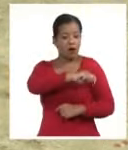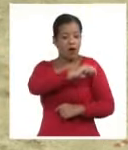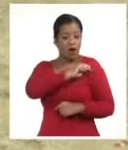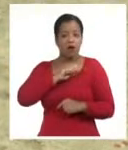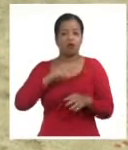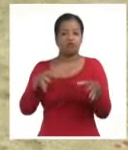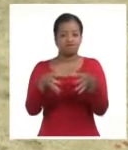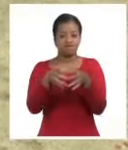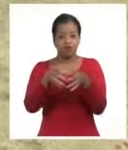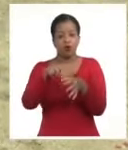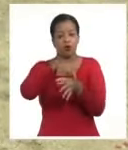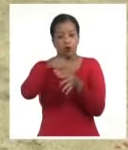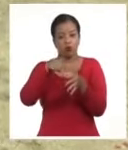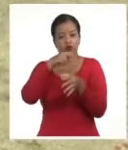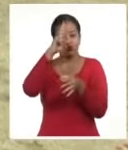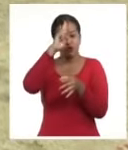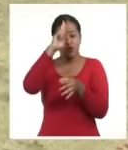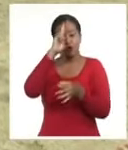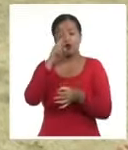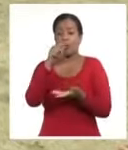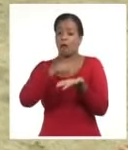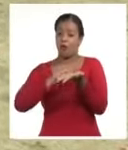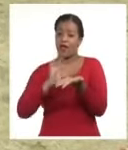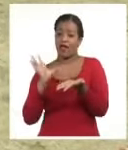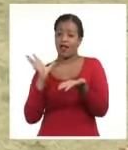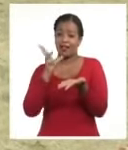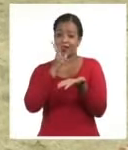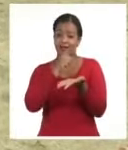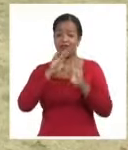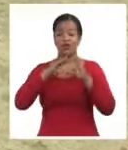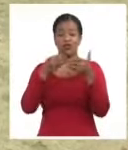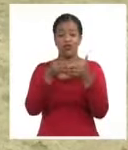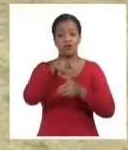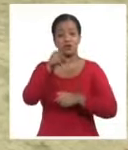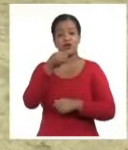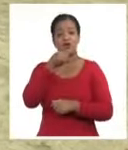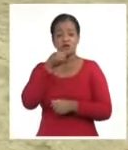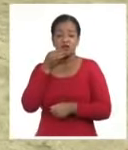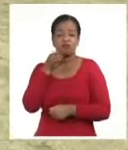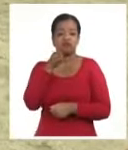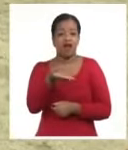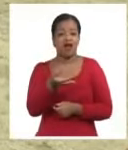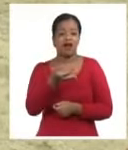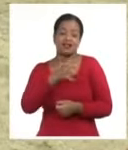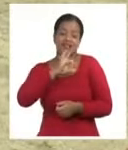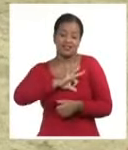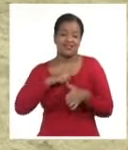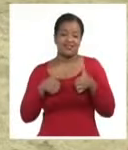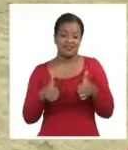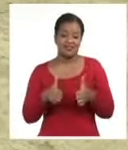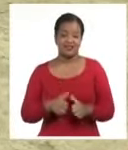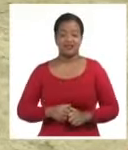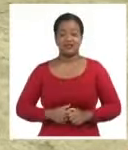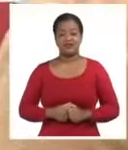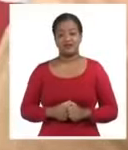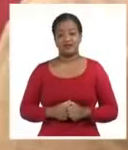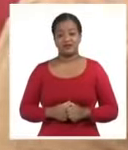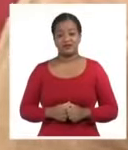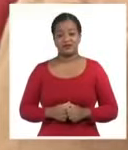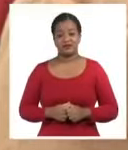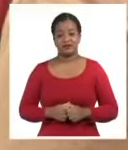consultorio, una bodega bien bonita donde todos los consumidores puedan venir y sea más agradable la estancia en